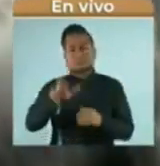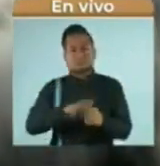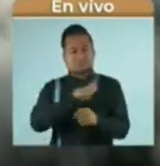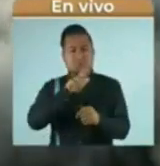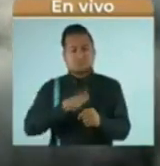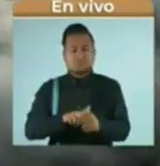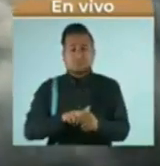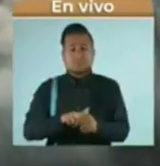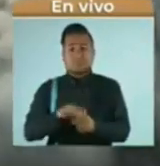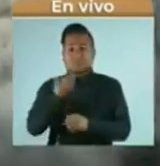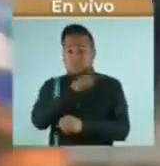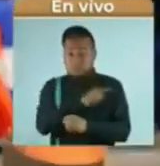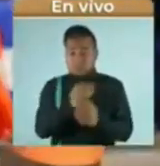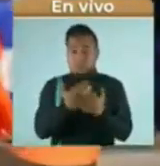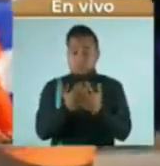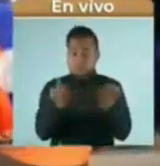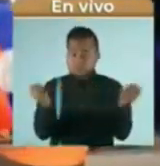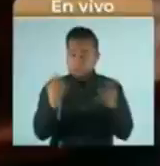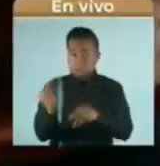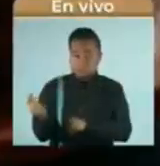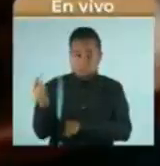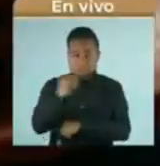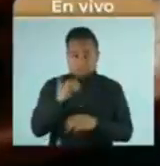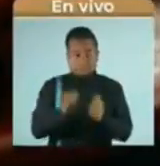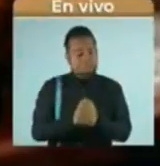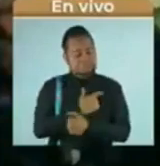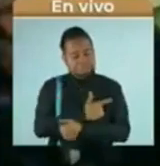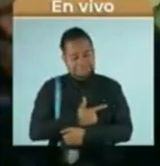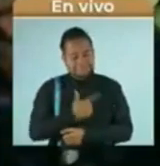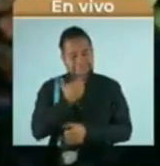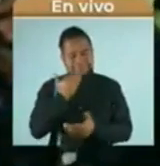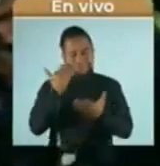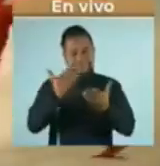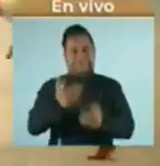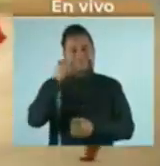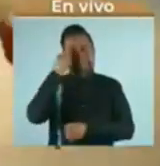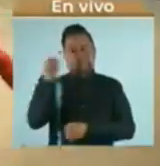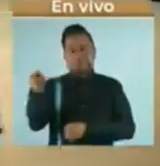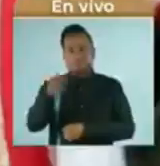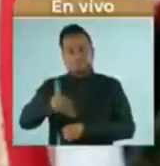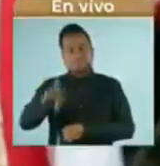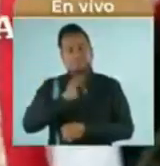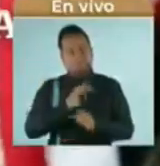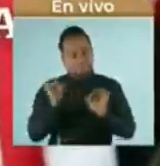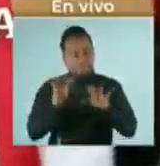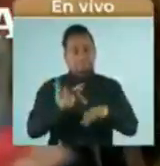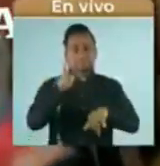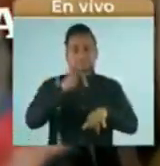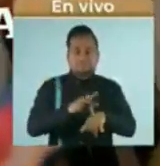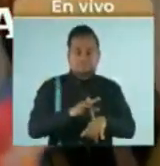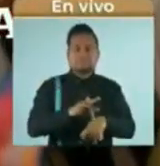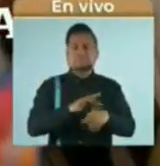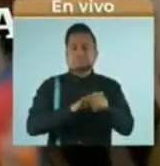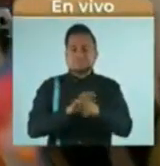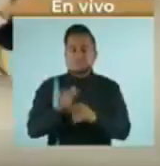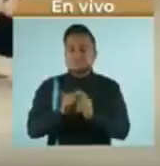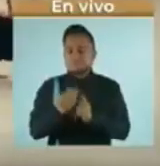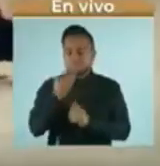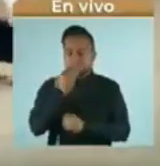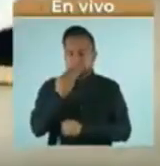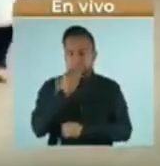los esperamos a todos con los brazos abiertos para que puedan llegar y degustar de nuestras